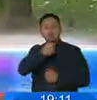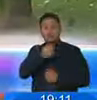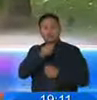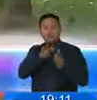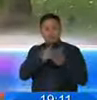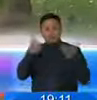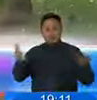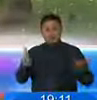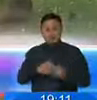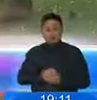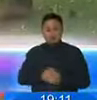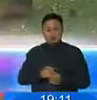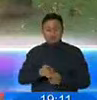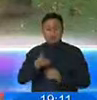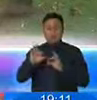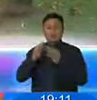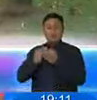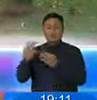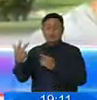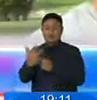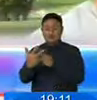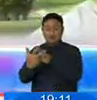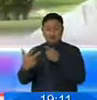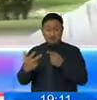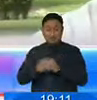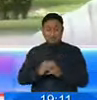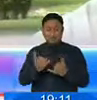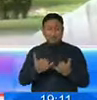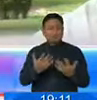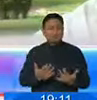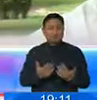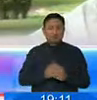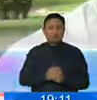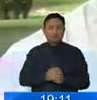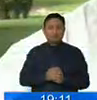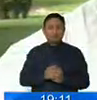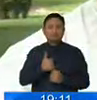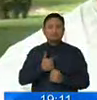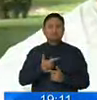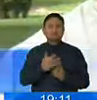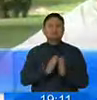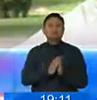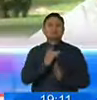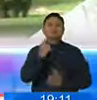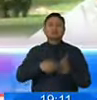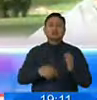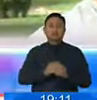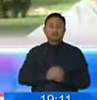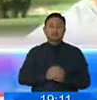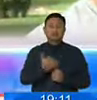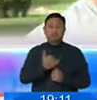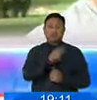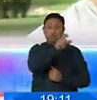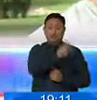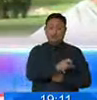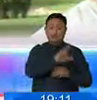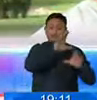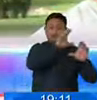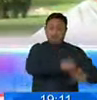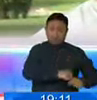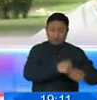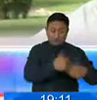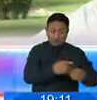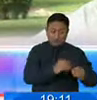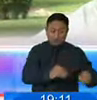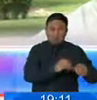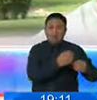genera expectativa en los familiares de los tres asesinados. Básicamente lo que nosotros esperamos es que este tipo de capturas generen más información para que se